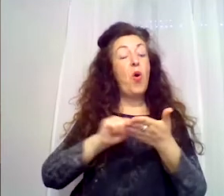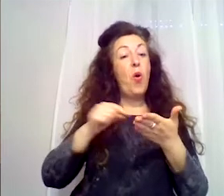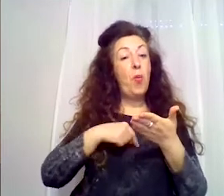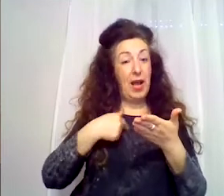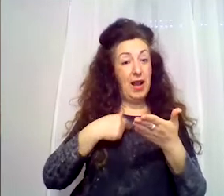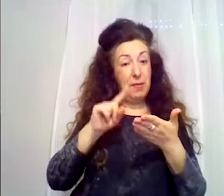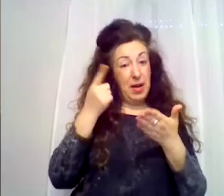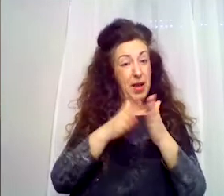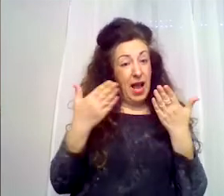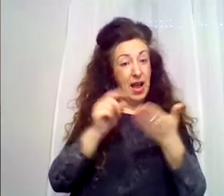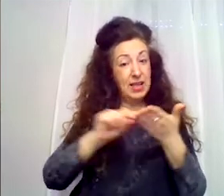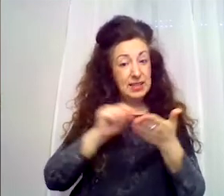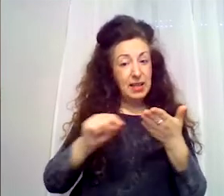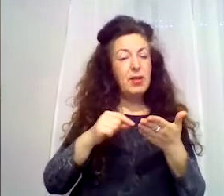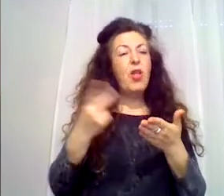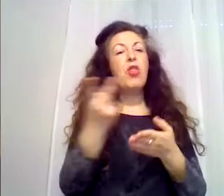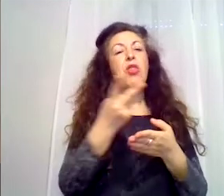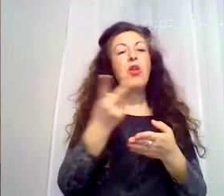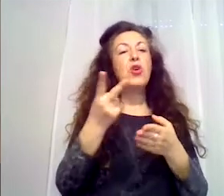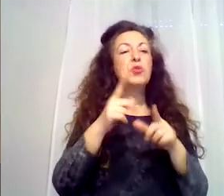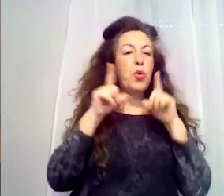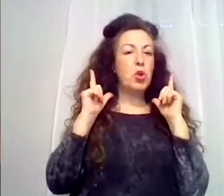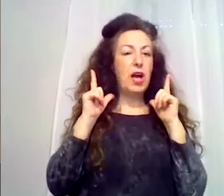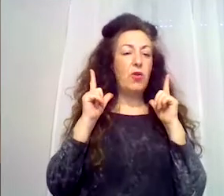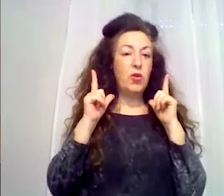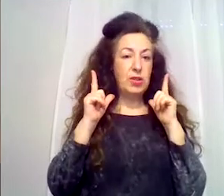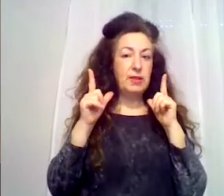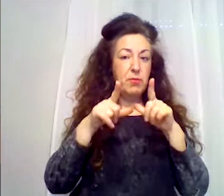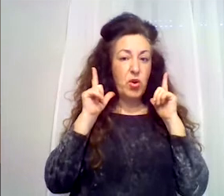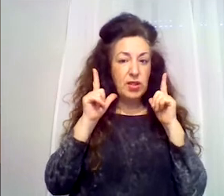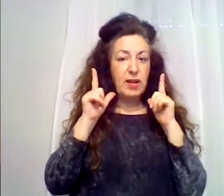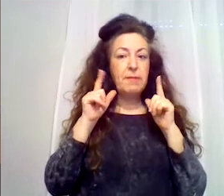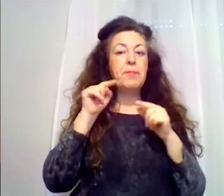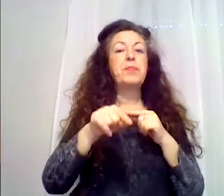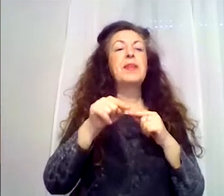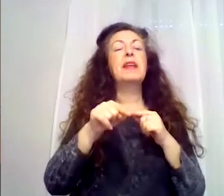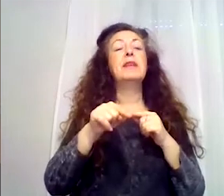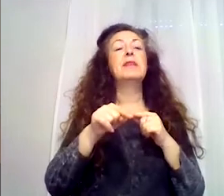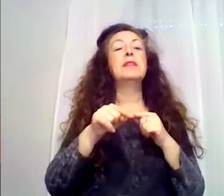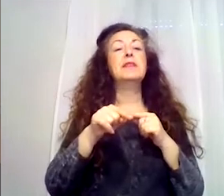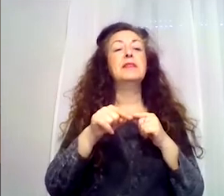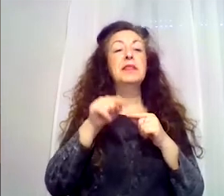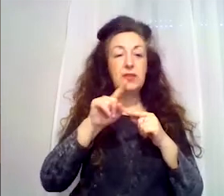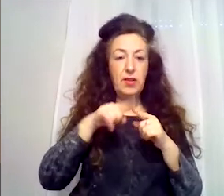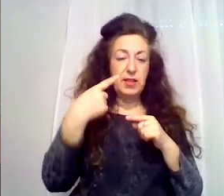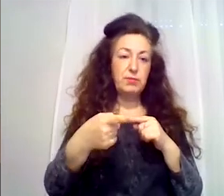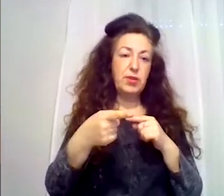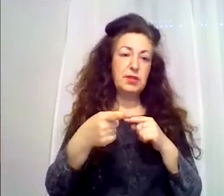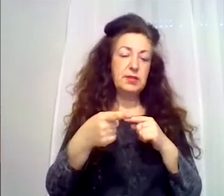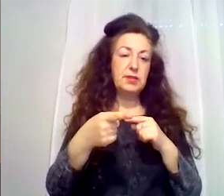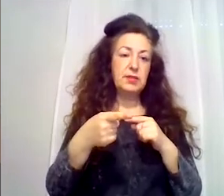princesa de Éboli, casi enfrentados, ¿no?, como dos contemporáneos que, como en la primera novela que yo escribí, El retrato,